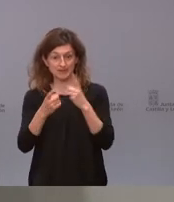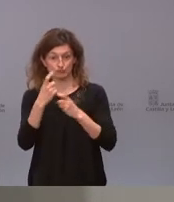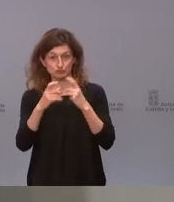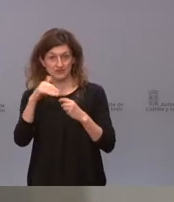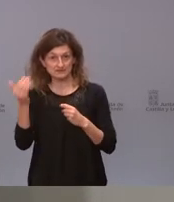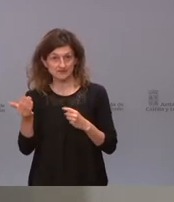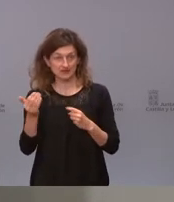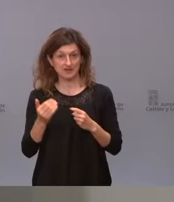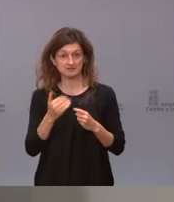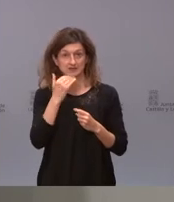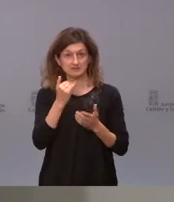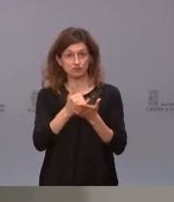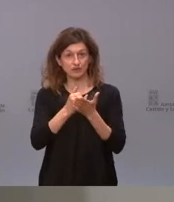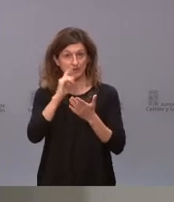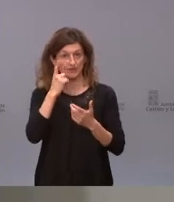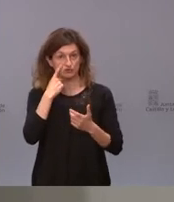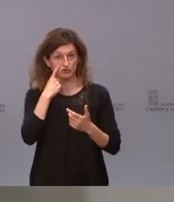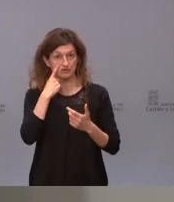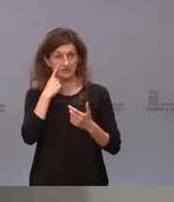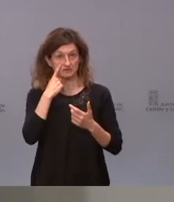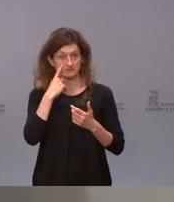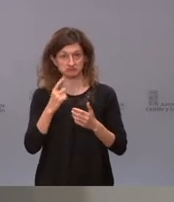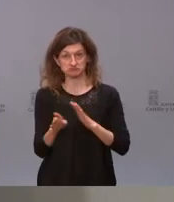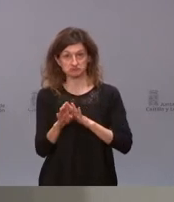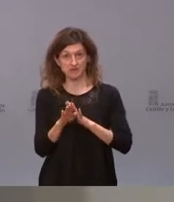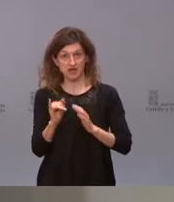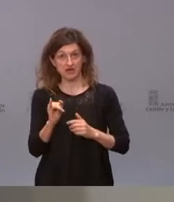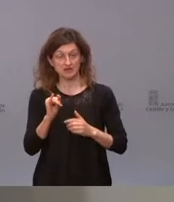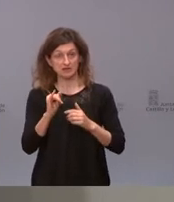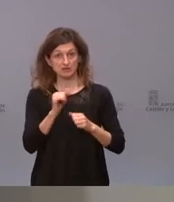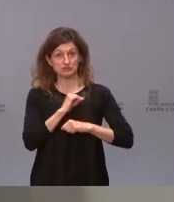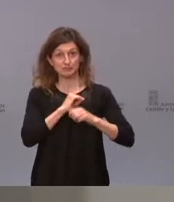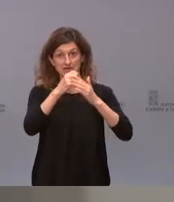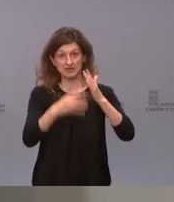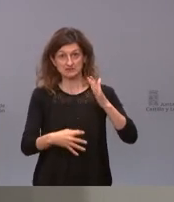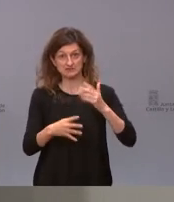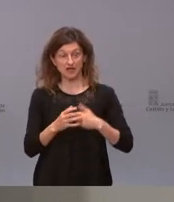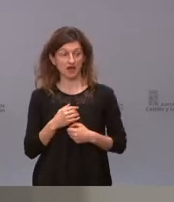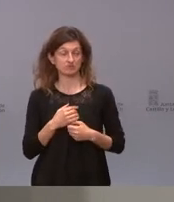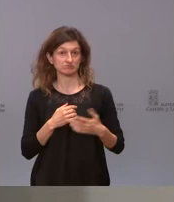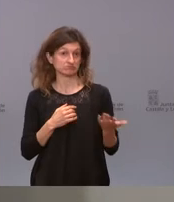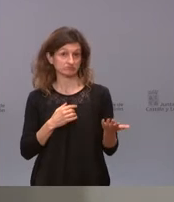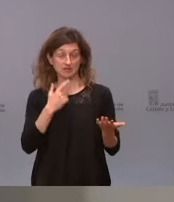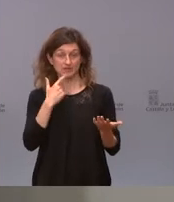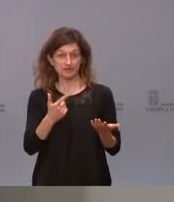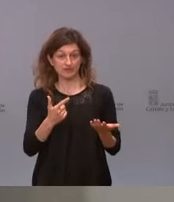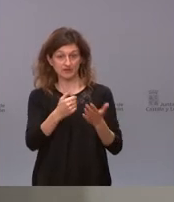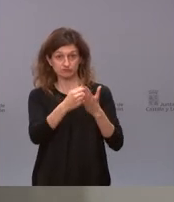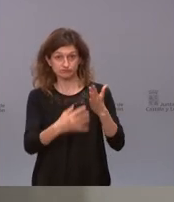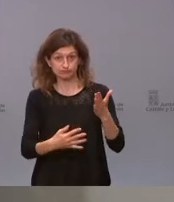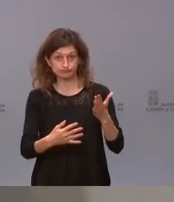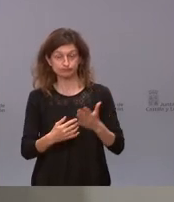casi de pruebas diagnósticas mantenidas pero las listas de espera lo que nos están haciendo es hacer